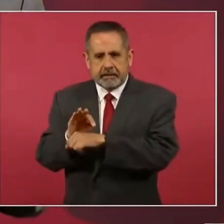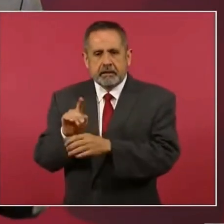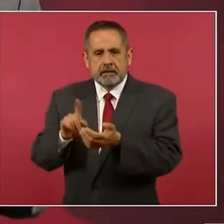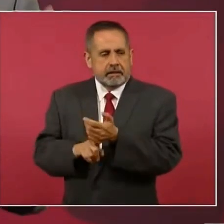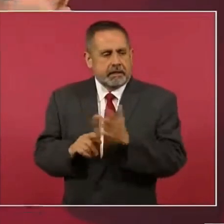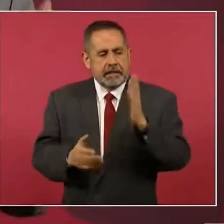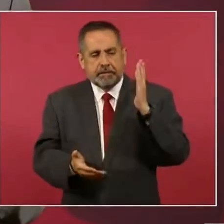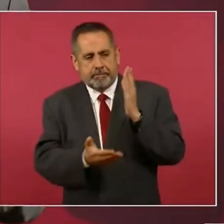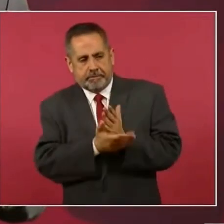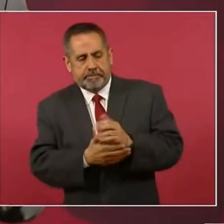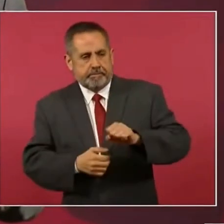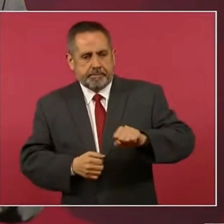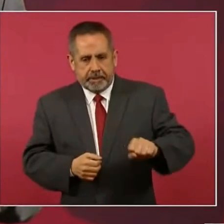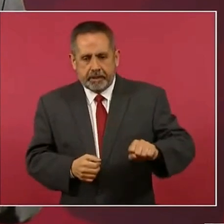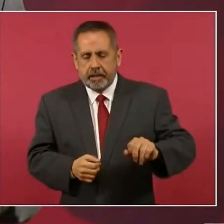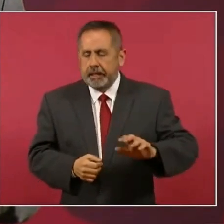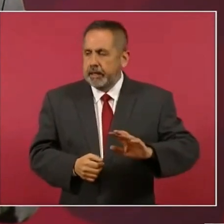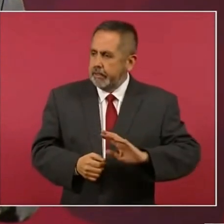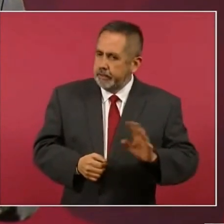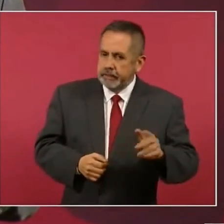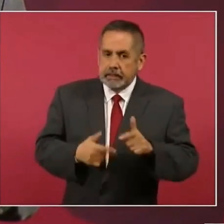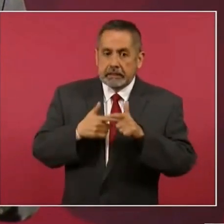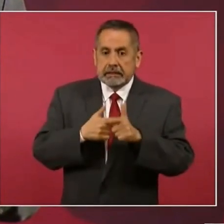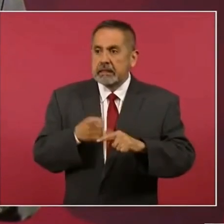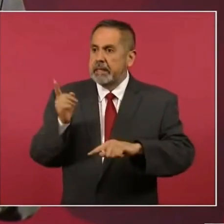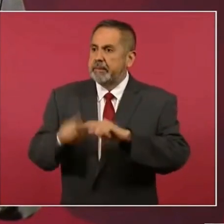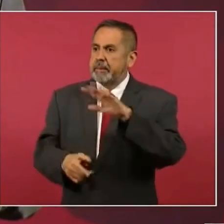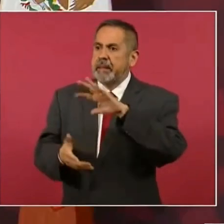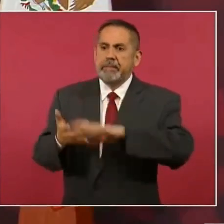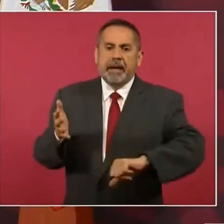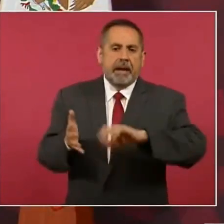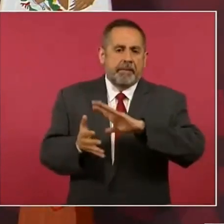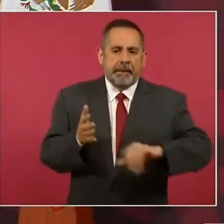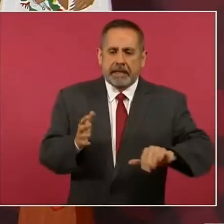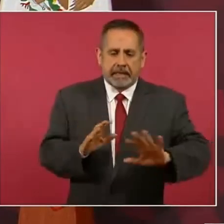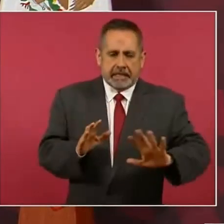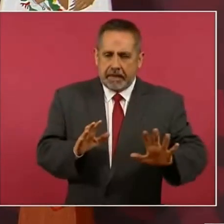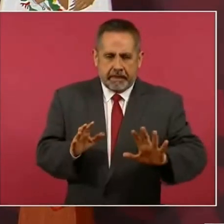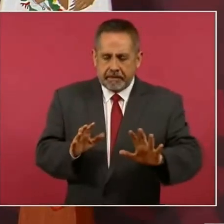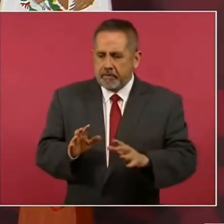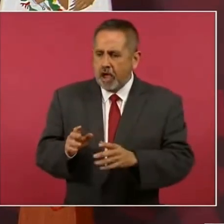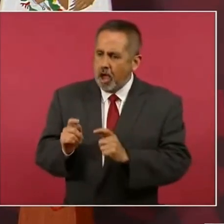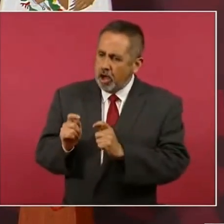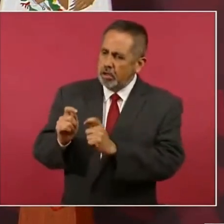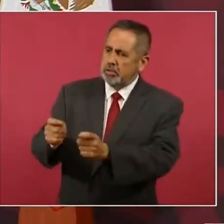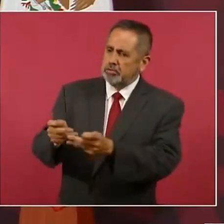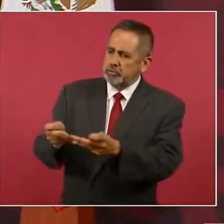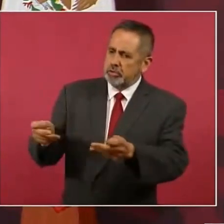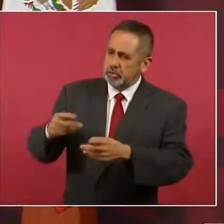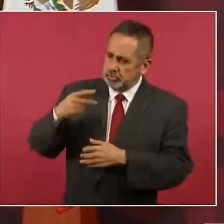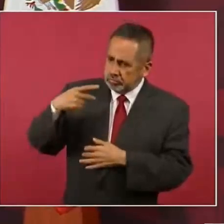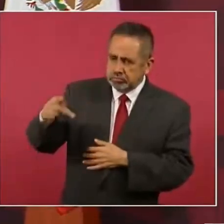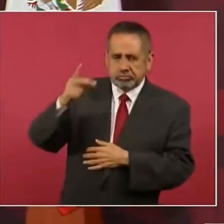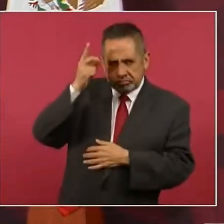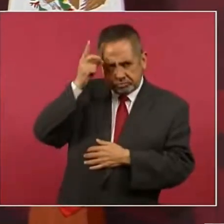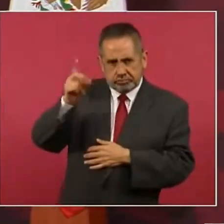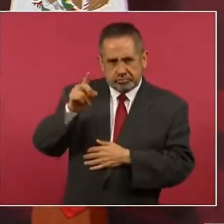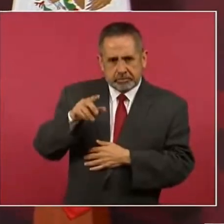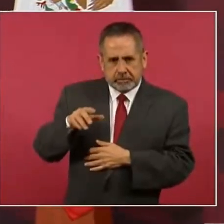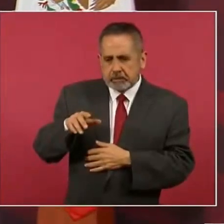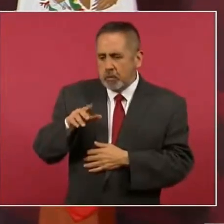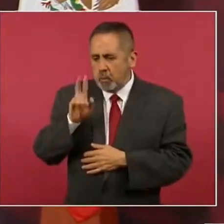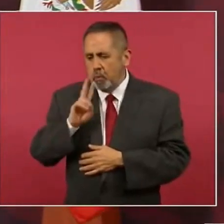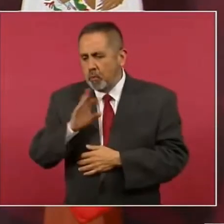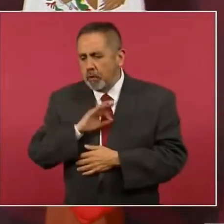frenar eso, que ya no siguieran esos despojos y recuperar lo que se podía